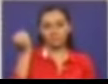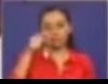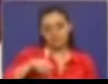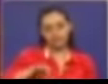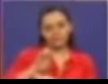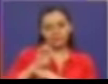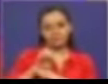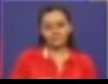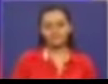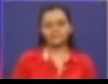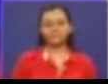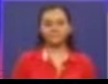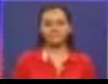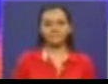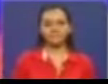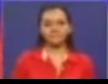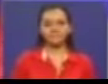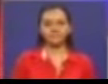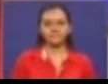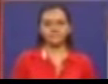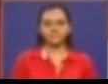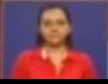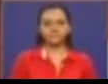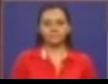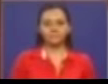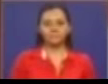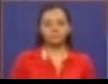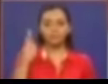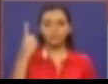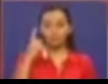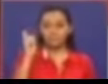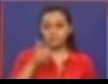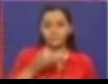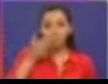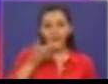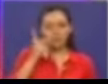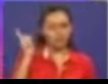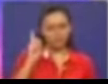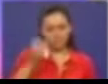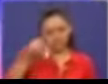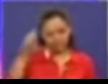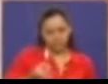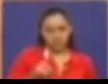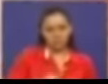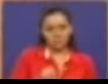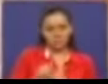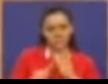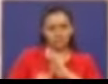patria, compañeros. No se trata de charlatanería, sino de obras.